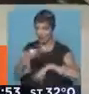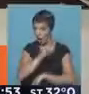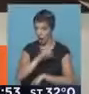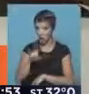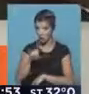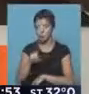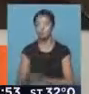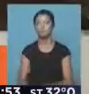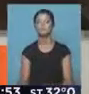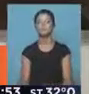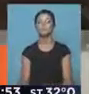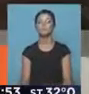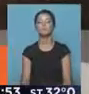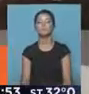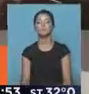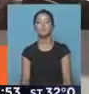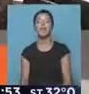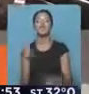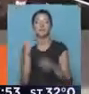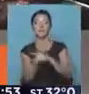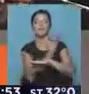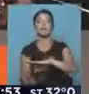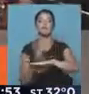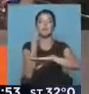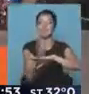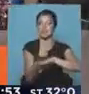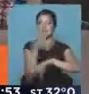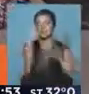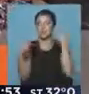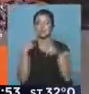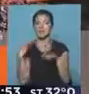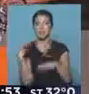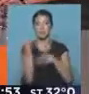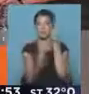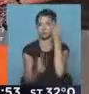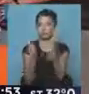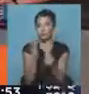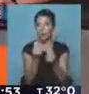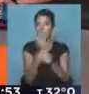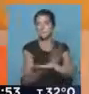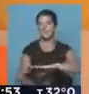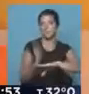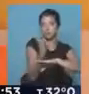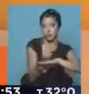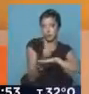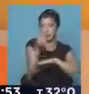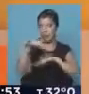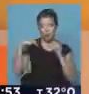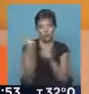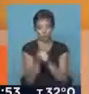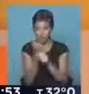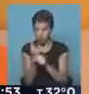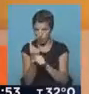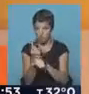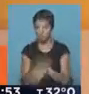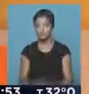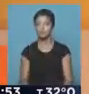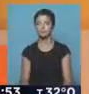está la presidencia se asume con todos los presidentes es un es lamentable lo que está ocurriendo por otro lado